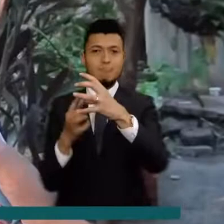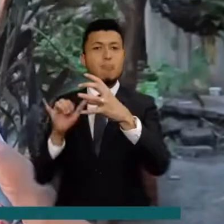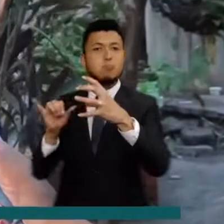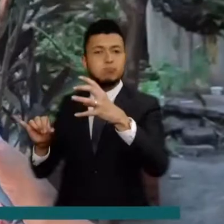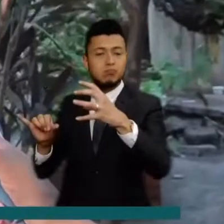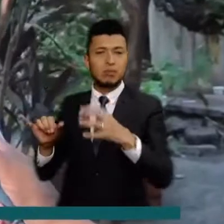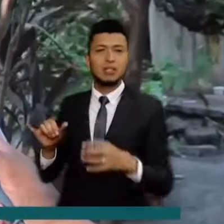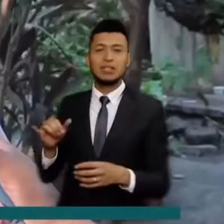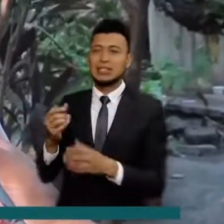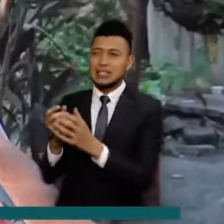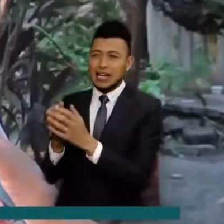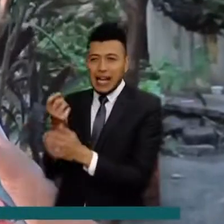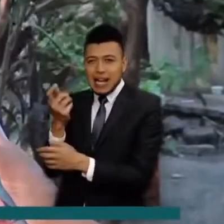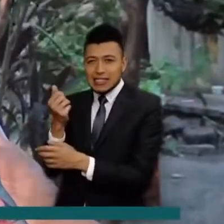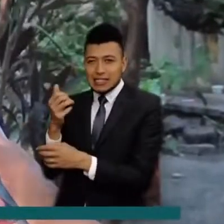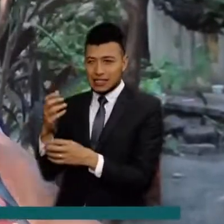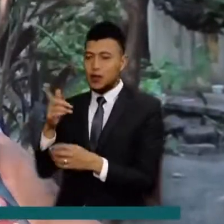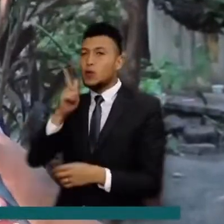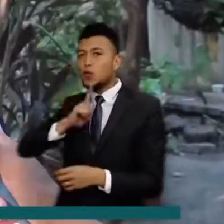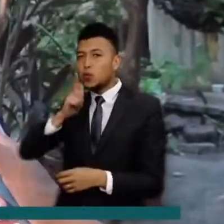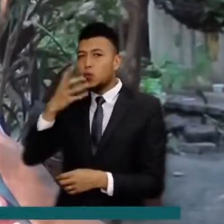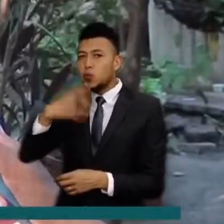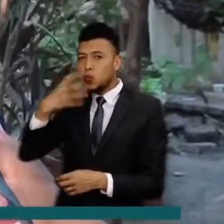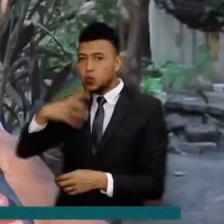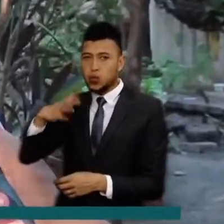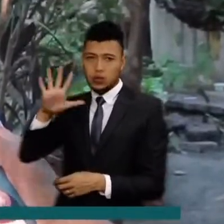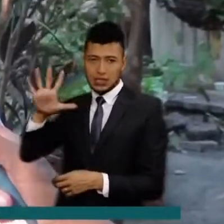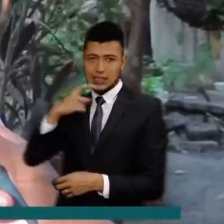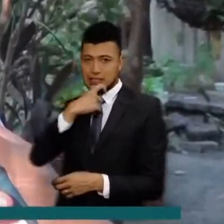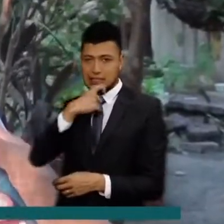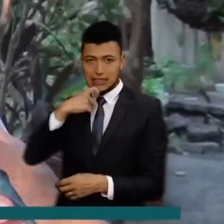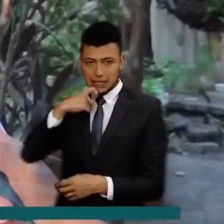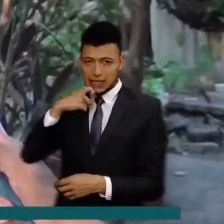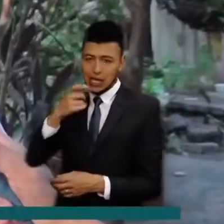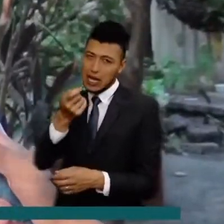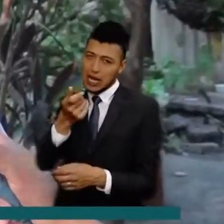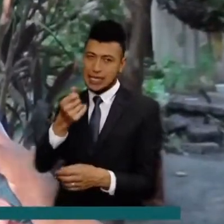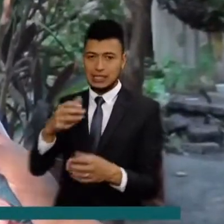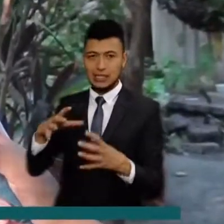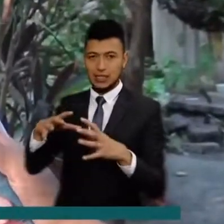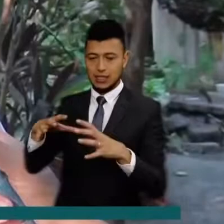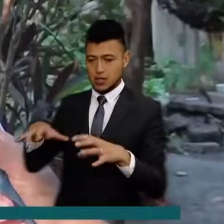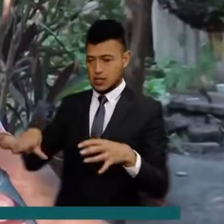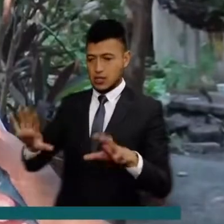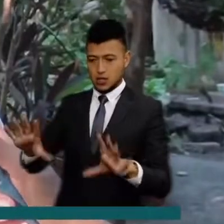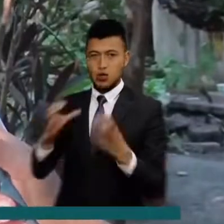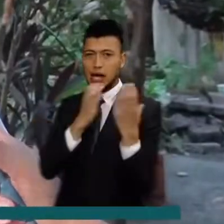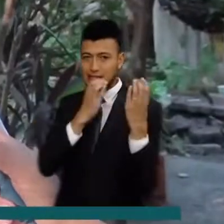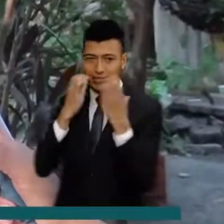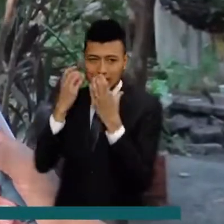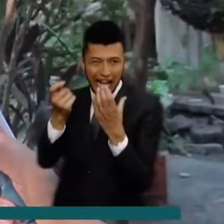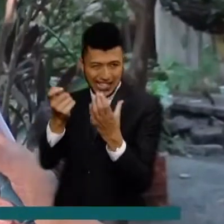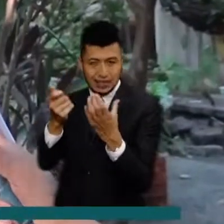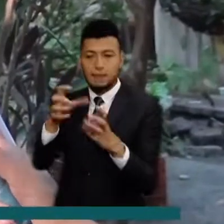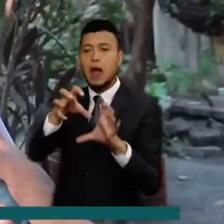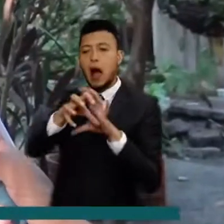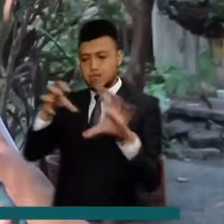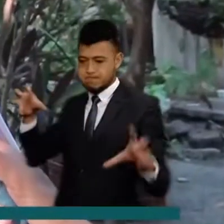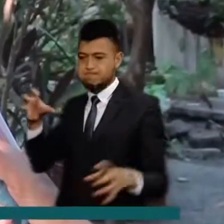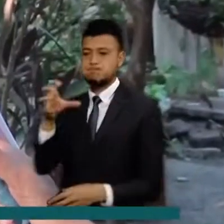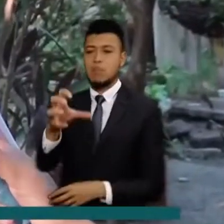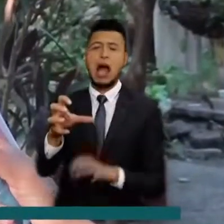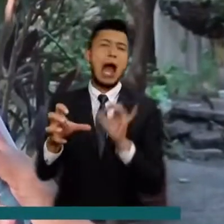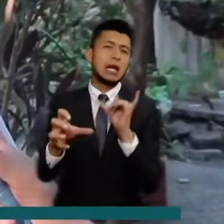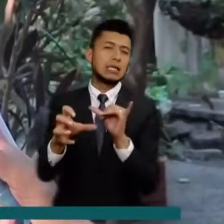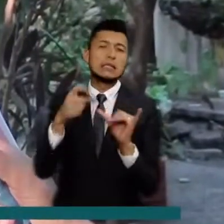más o menos parecida al melón, a la patilla, algo así. De ahí sale la pepita de la zaranda. La zaranda se espera